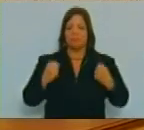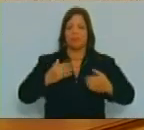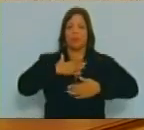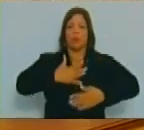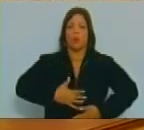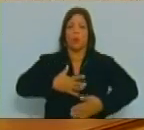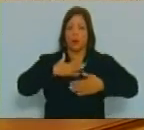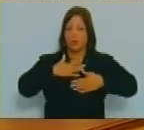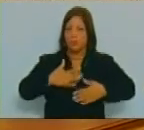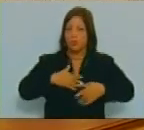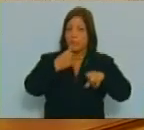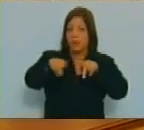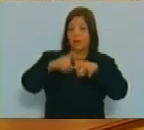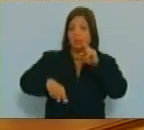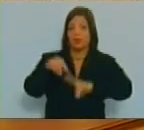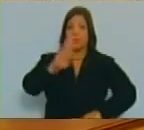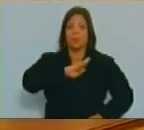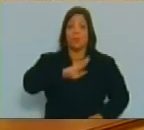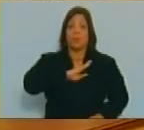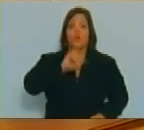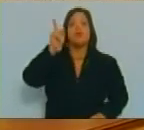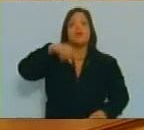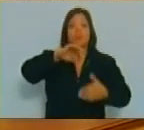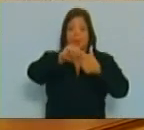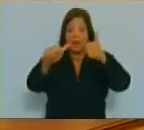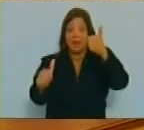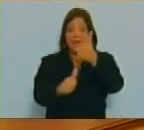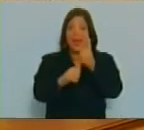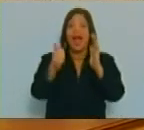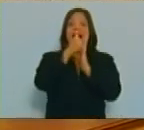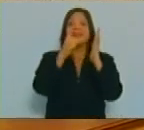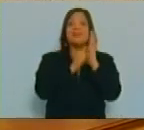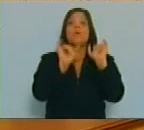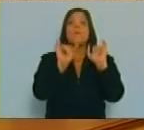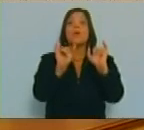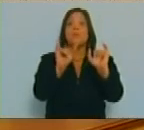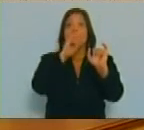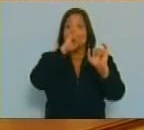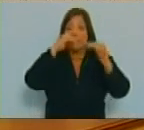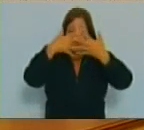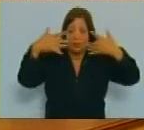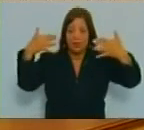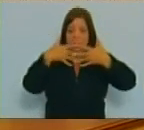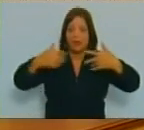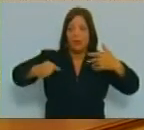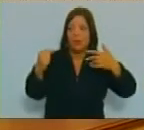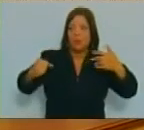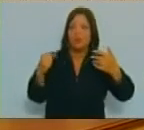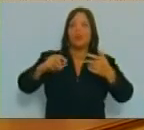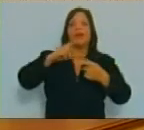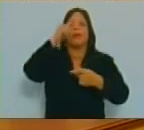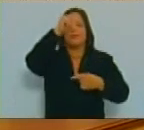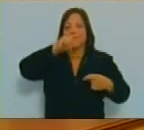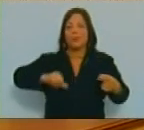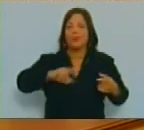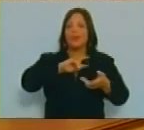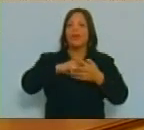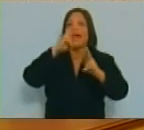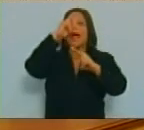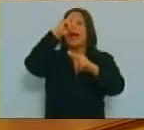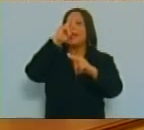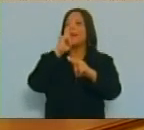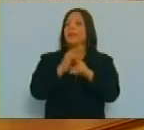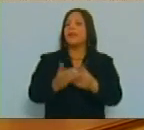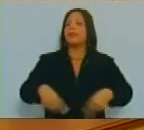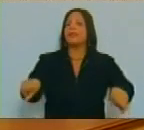sus bien pero más abajo dice el mismo artículo que los cuerpos de seguridad del estado respetarán la